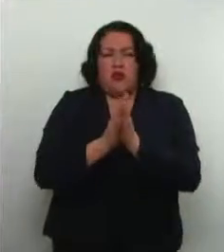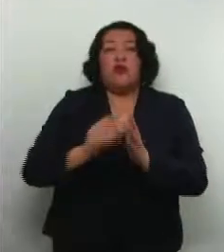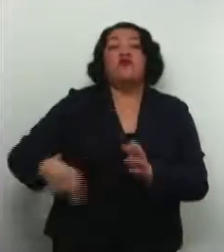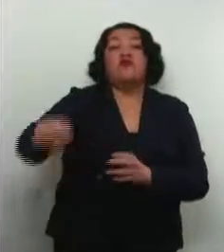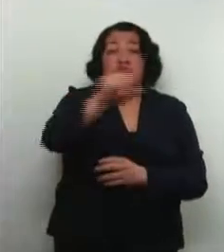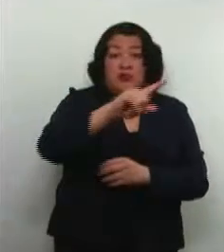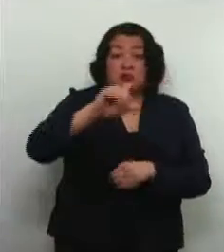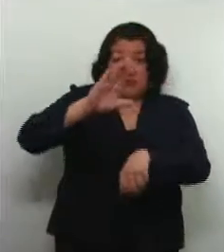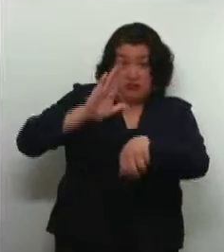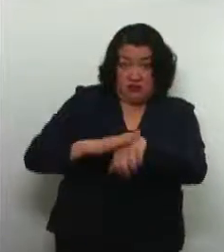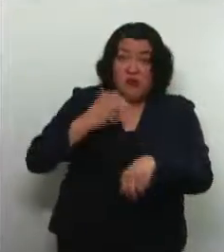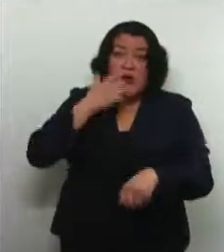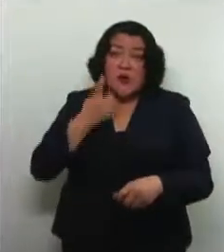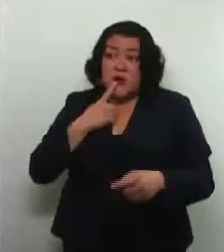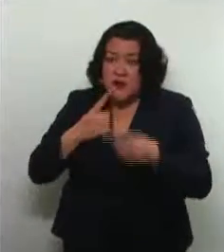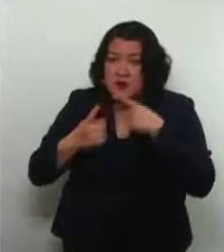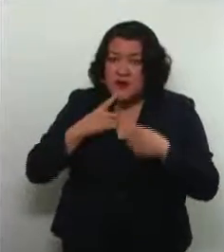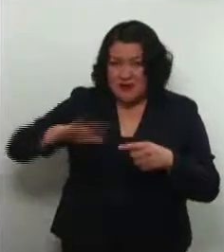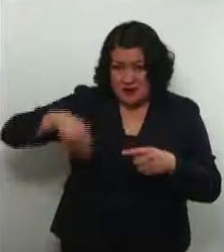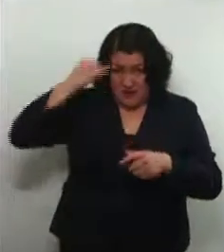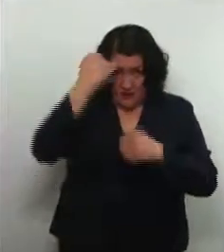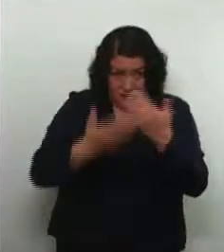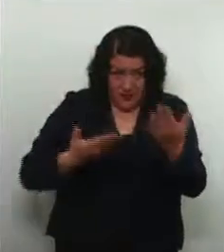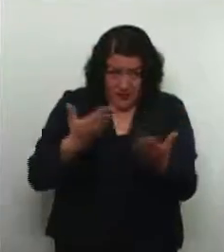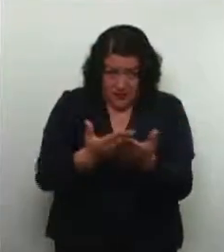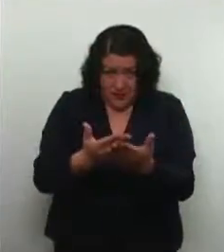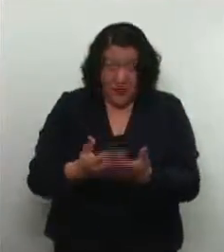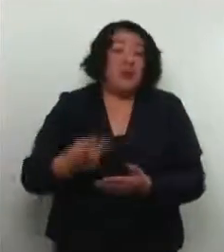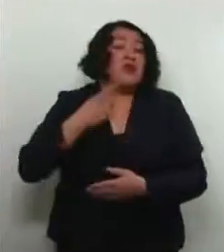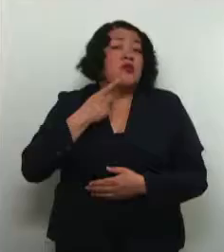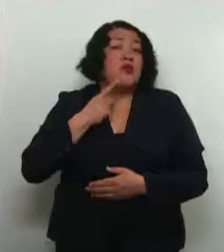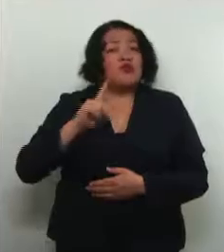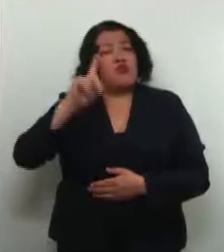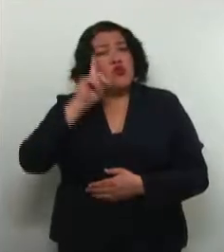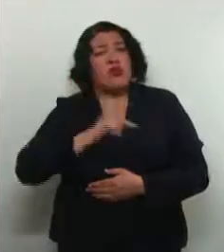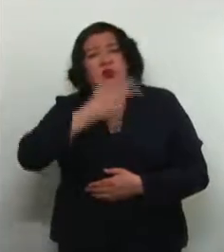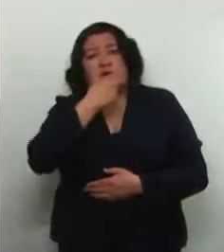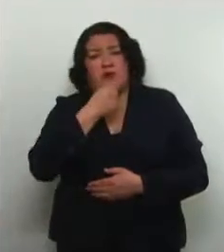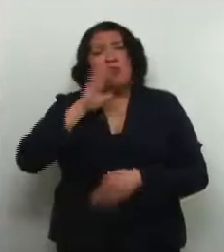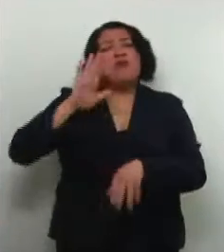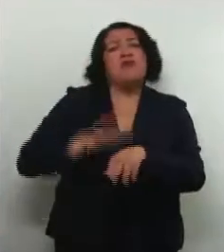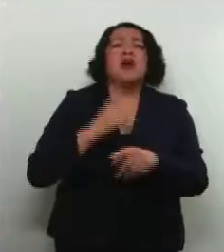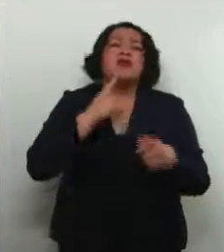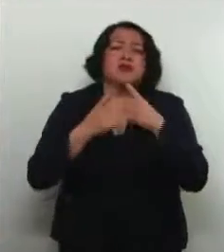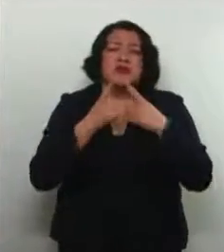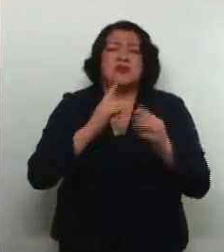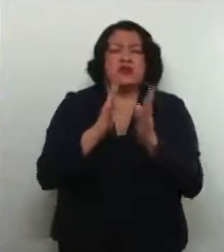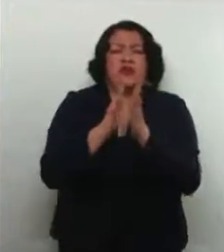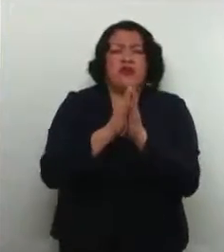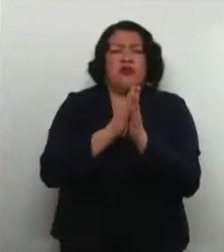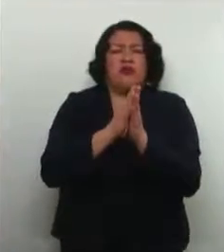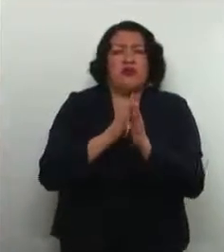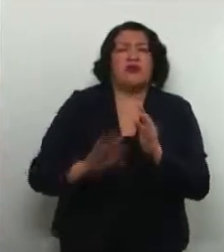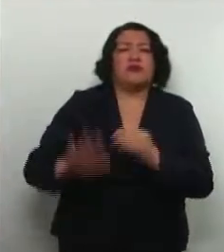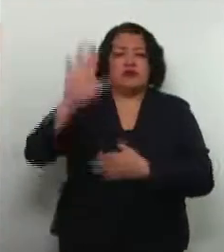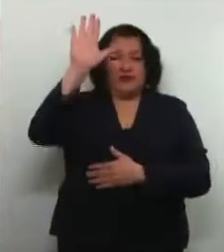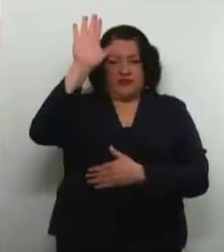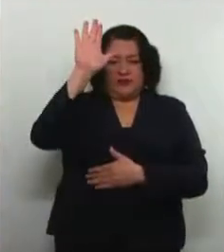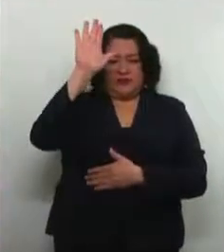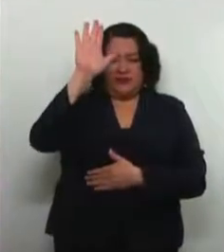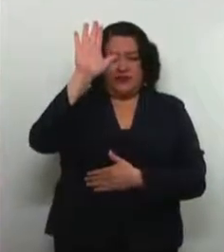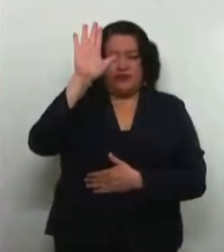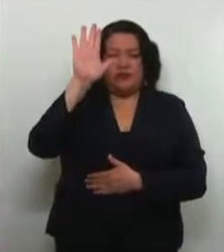a discusión la propuesta presentada. Las y los constituyentes que estén por la afirmativa, sírvanse manifestarlo.